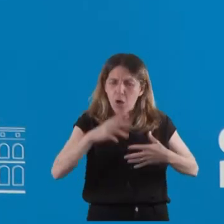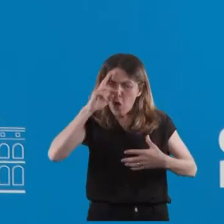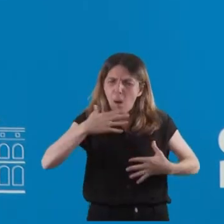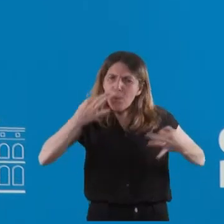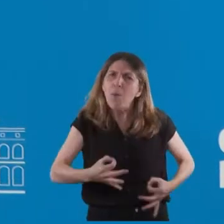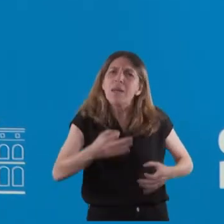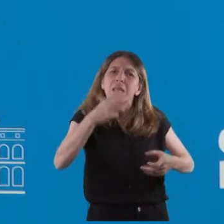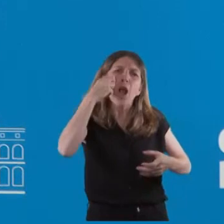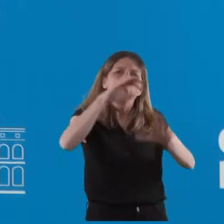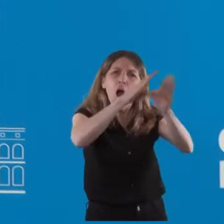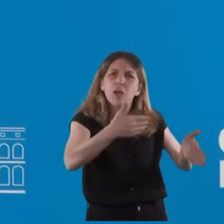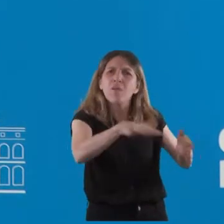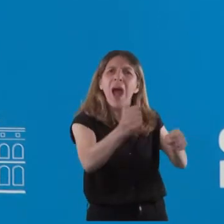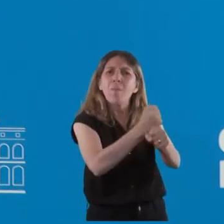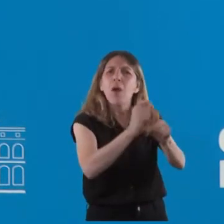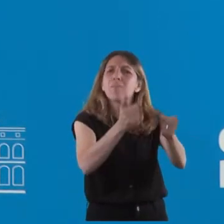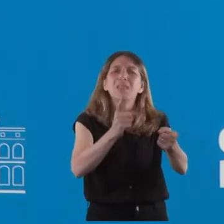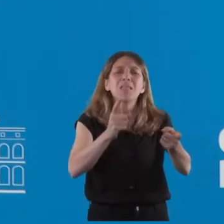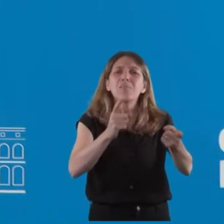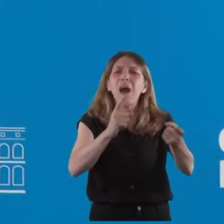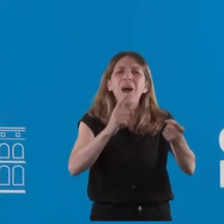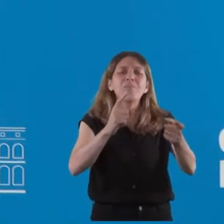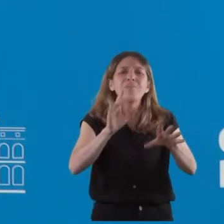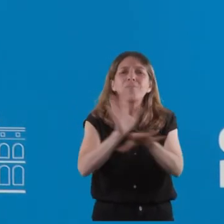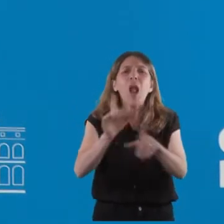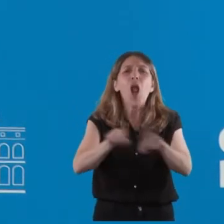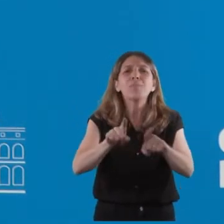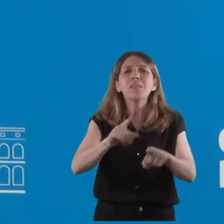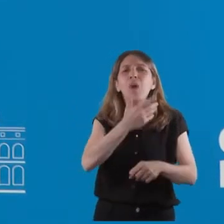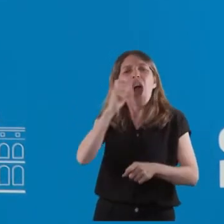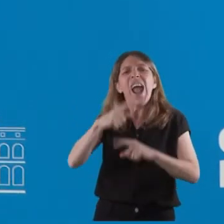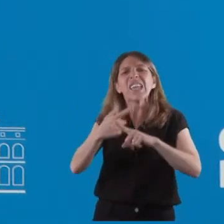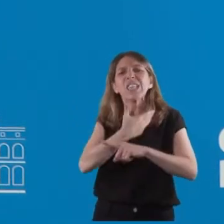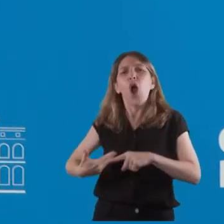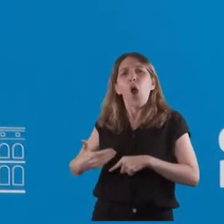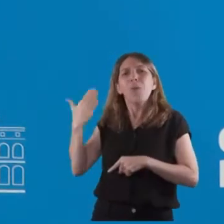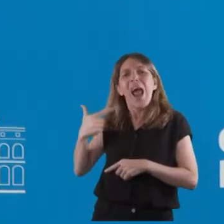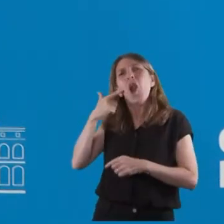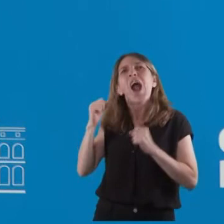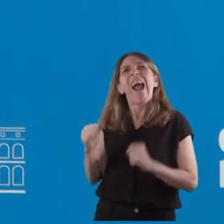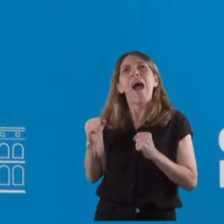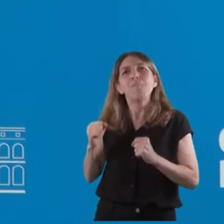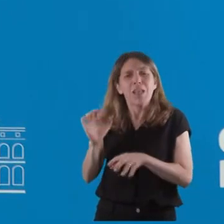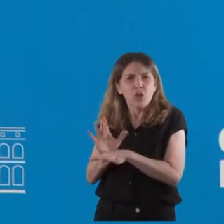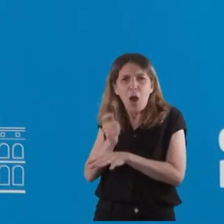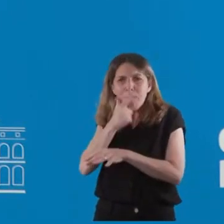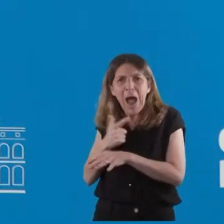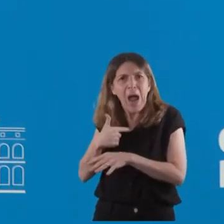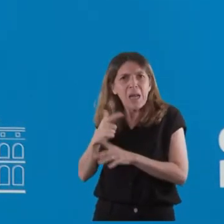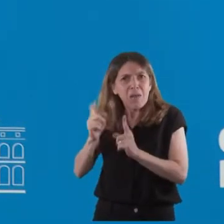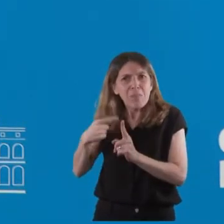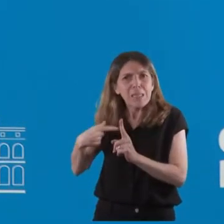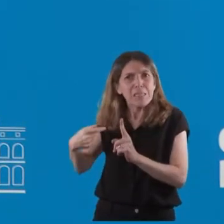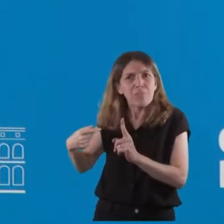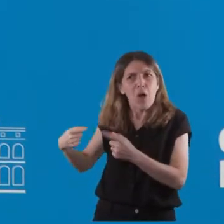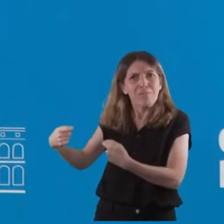vuelva a suceder lo que nos sucedió en el gobierno anterior que por el capricho de un presidente como fue el capricho de mauricio macri alentado por